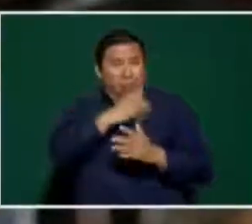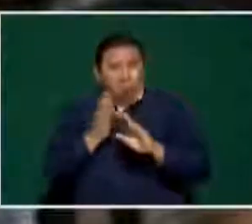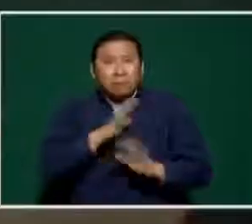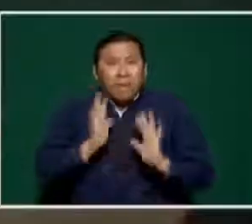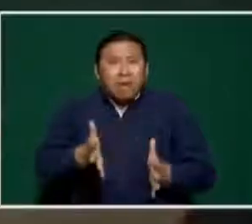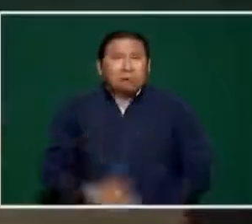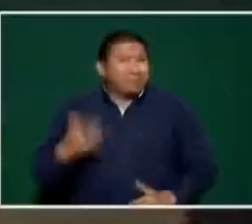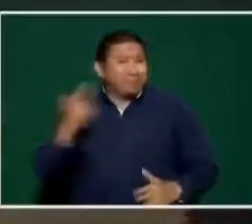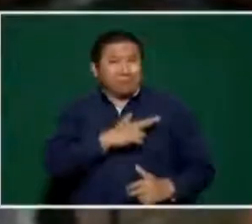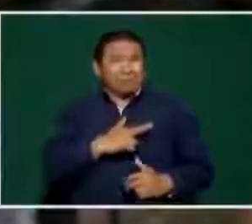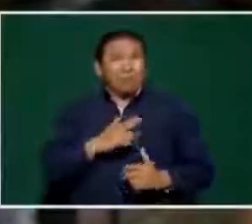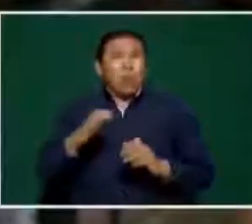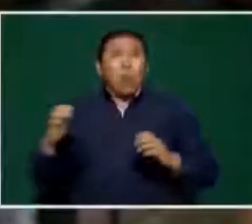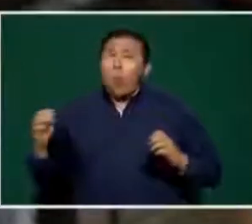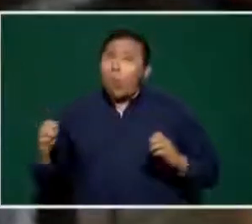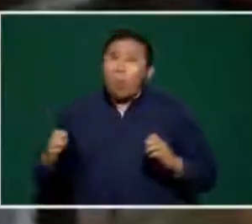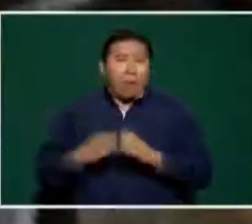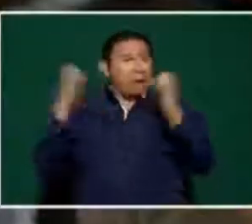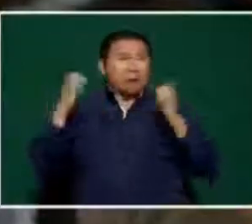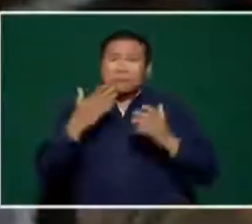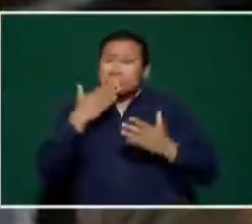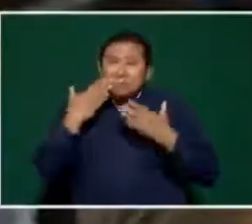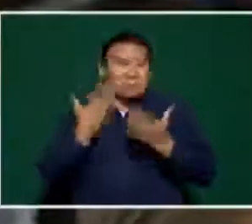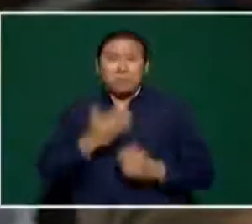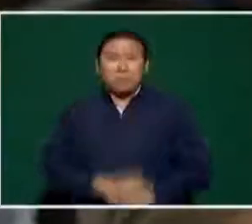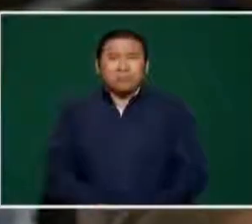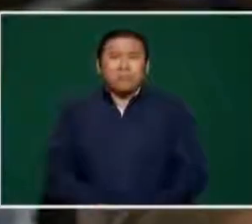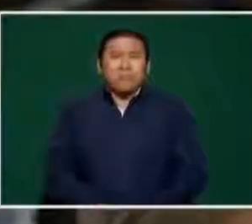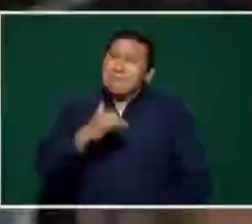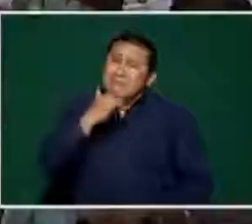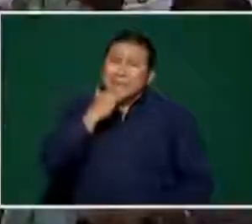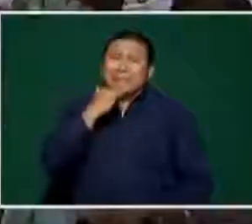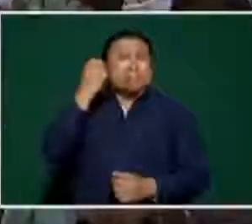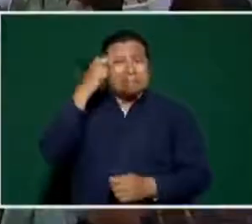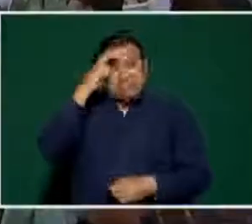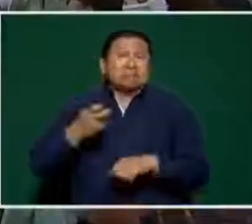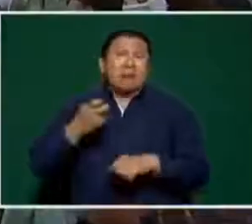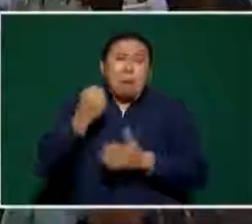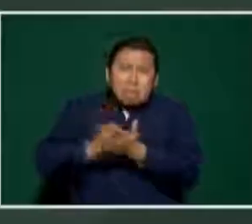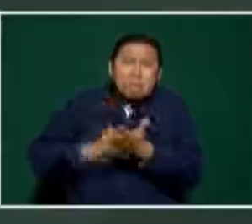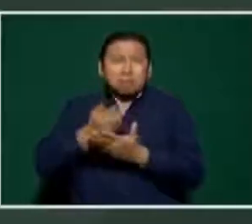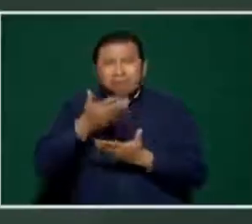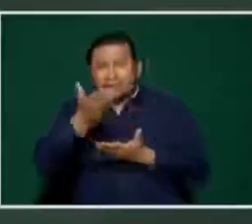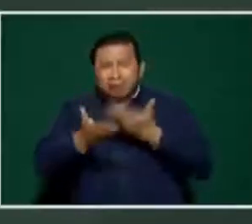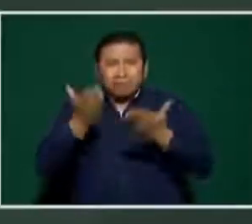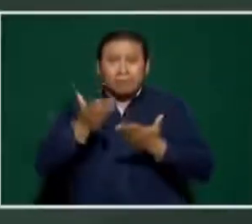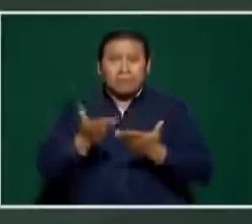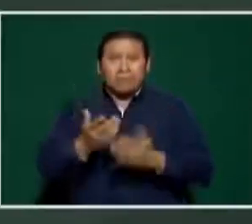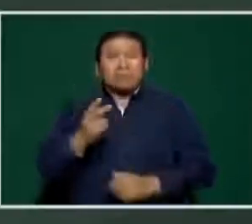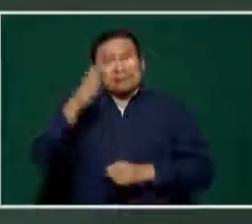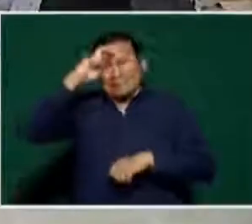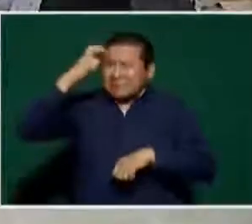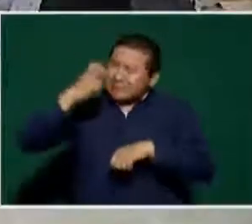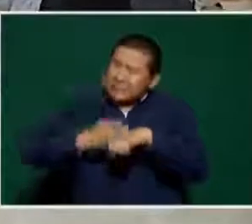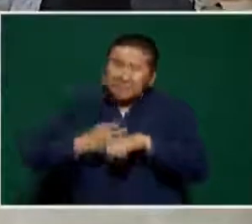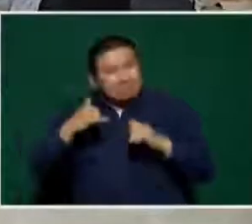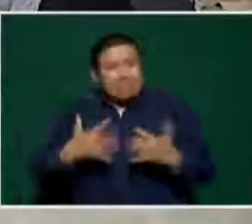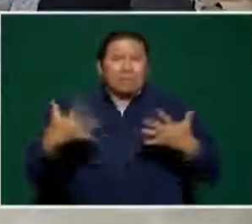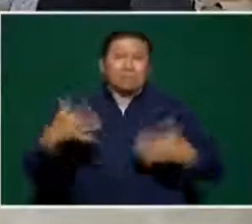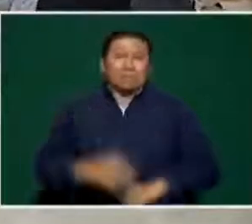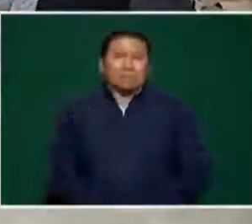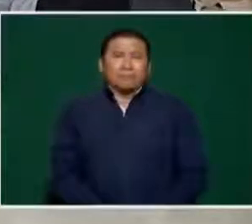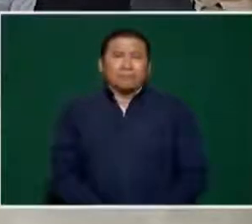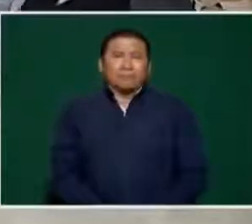pero que sea raro. Nos urge que esto no esté sucediendo y que no esté, perdón que sea incisivo y necio, al cual usted también está, que seamos necios y tercos. Un